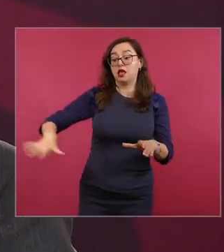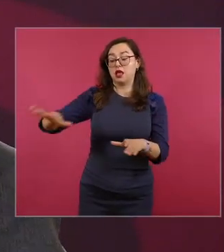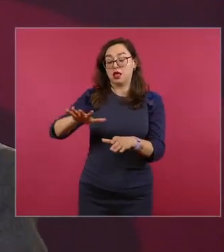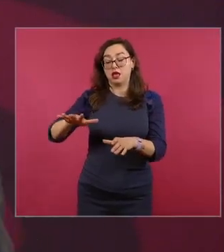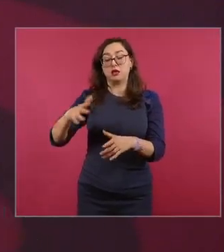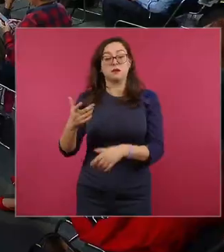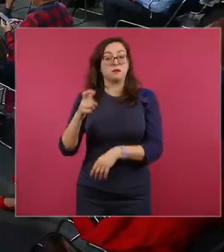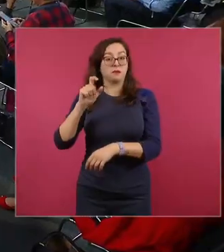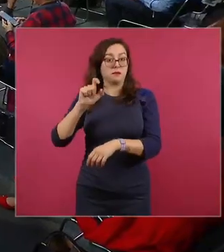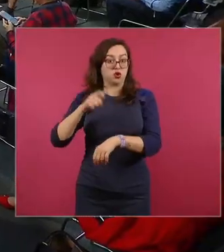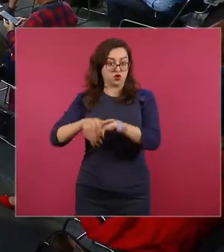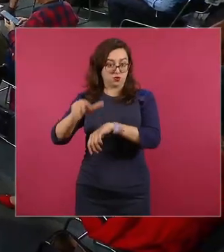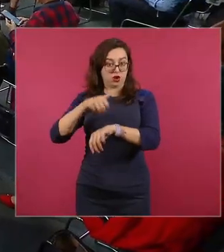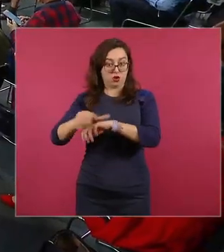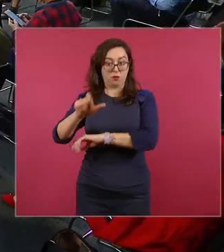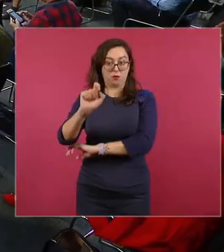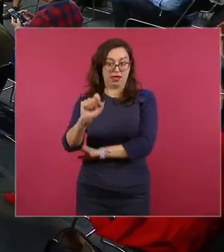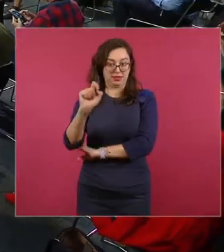coordinadora,